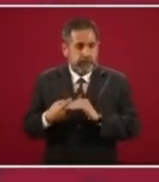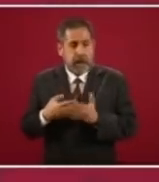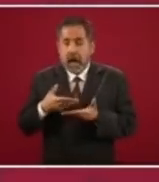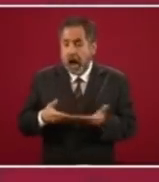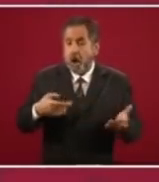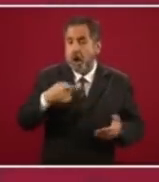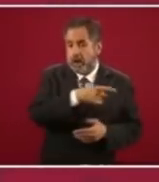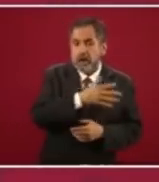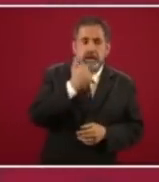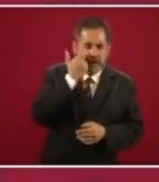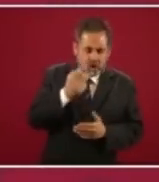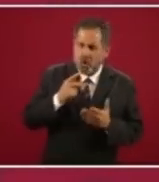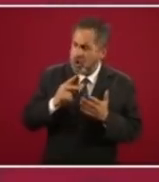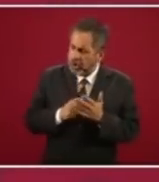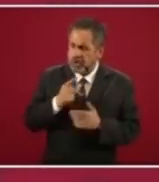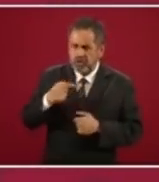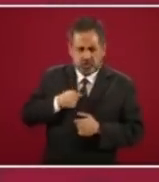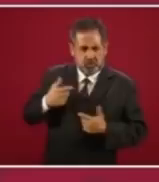quieren